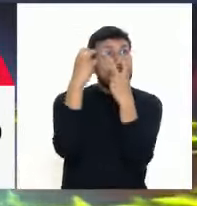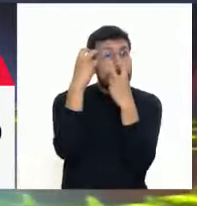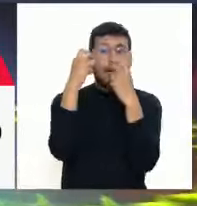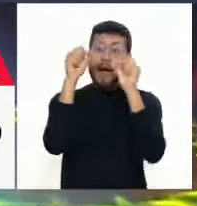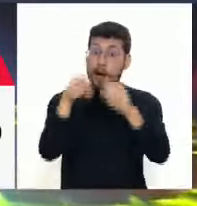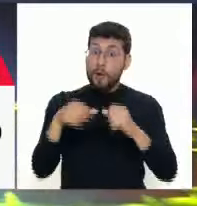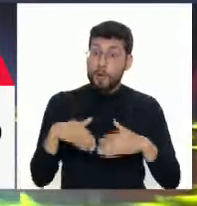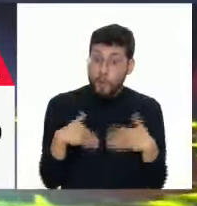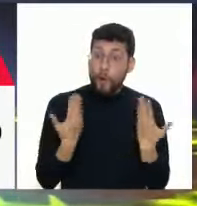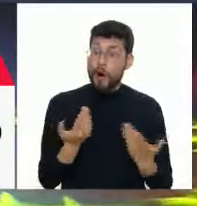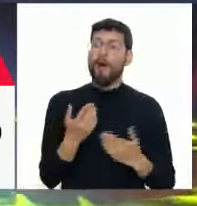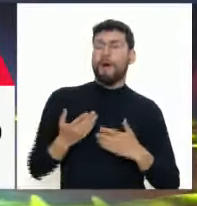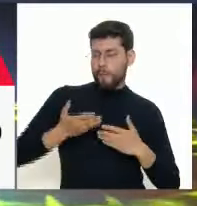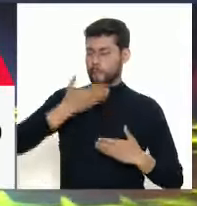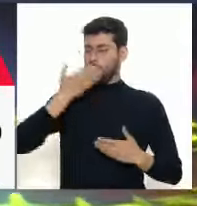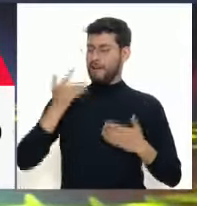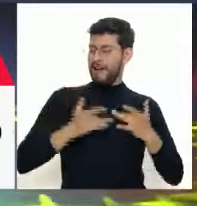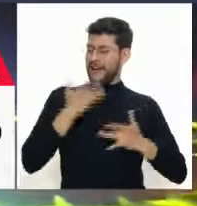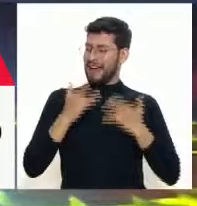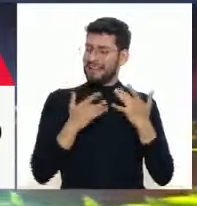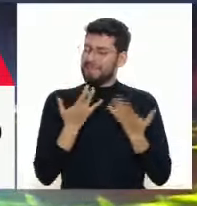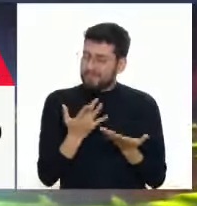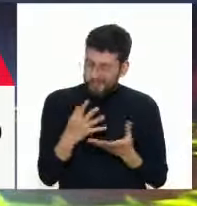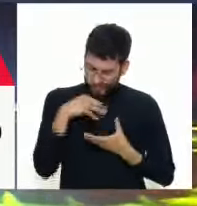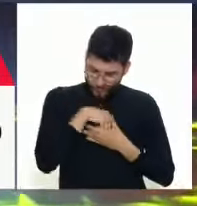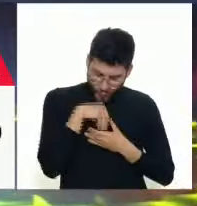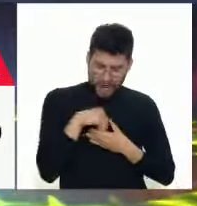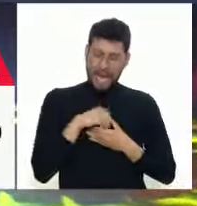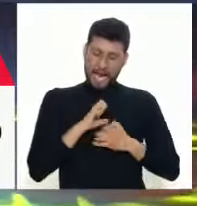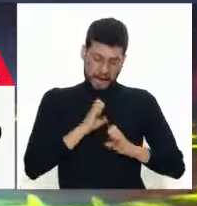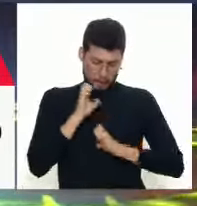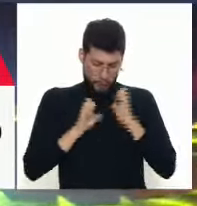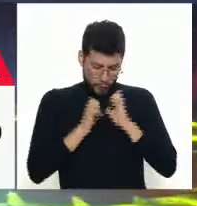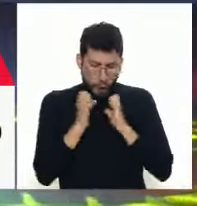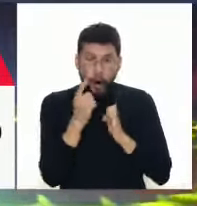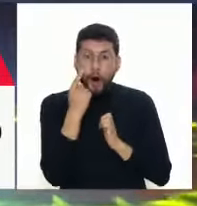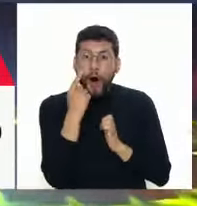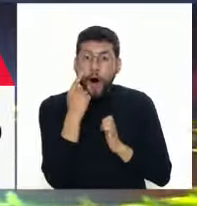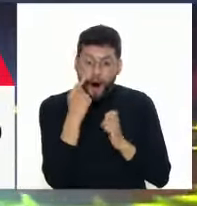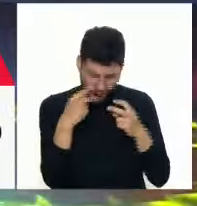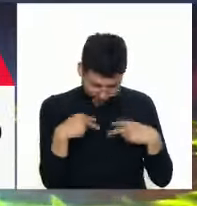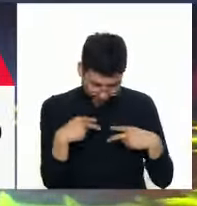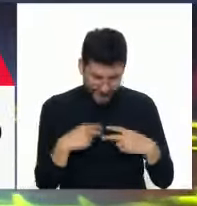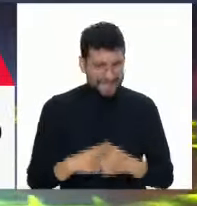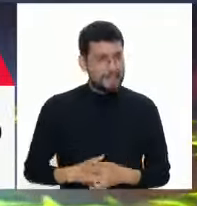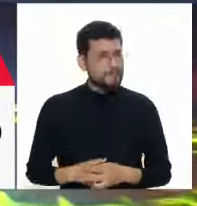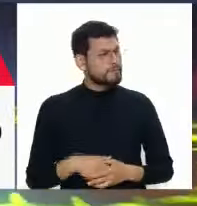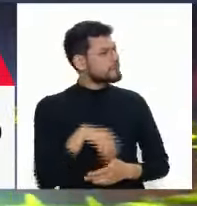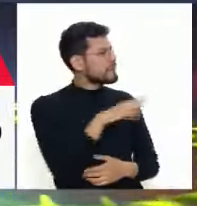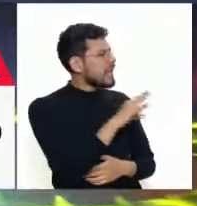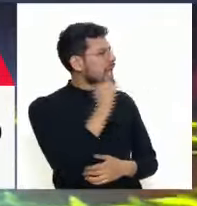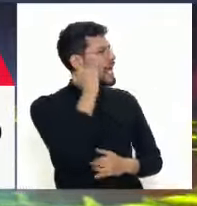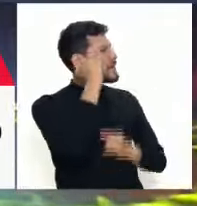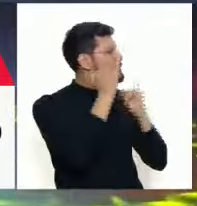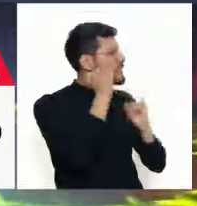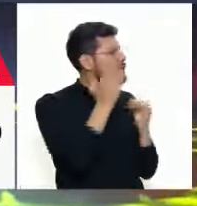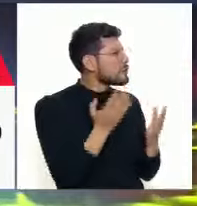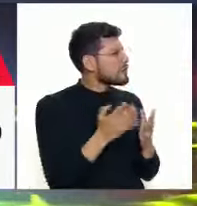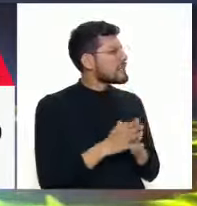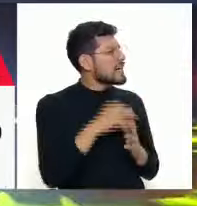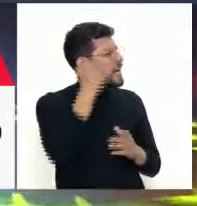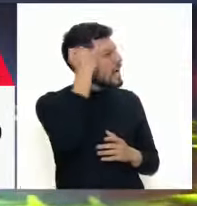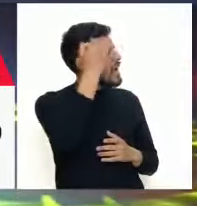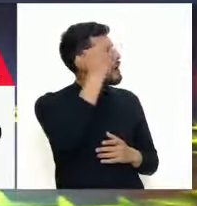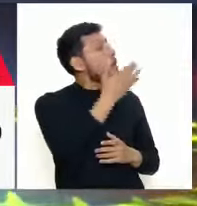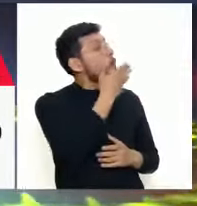y a sentirnos mucho mejor, a conocer nuestras emociones. Y hablando de imaginación, ¿qué